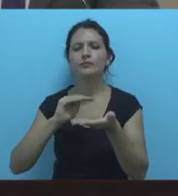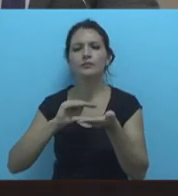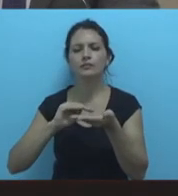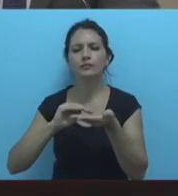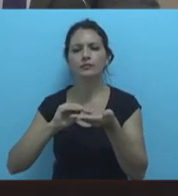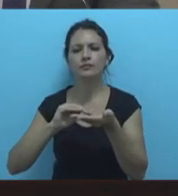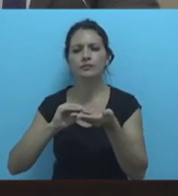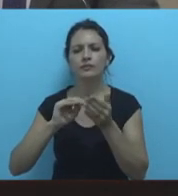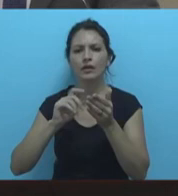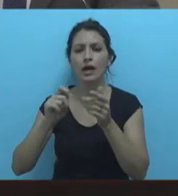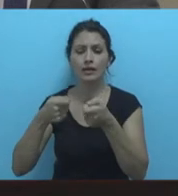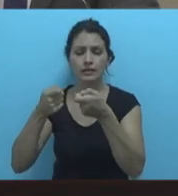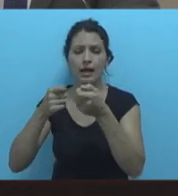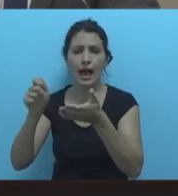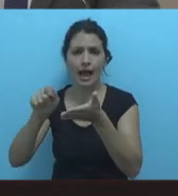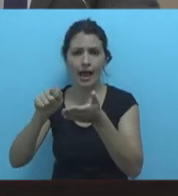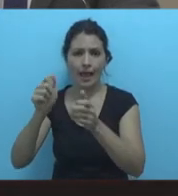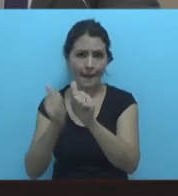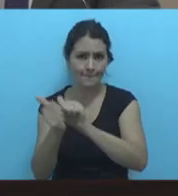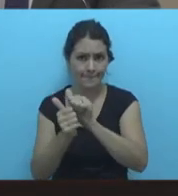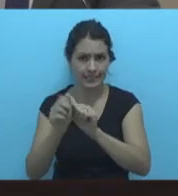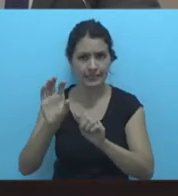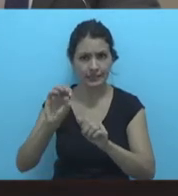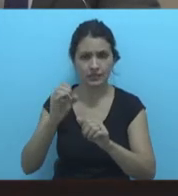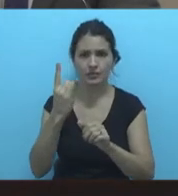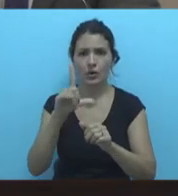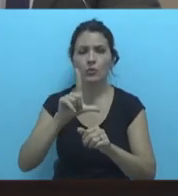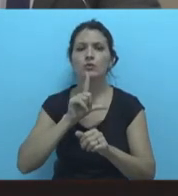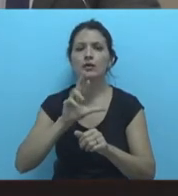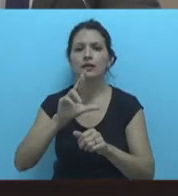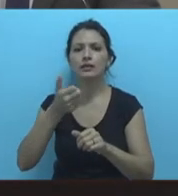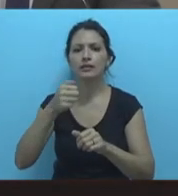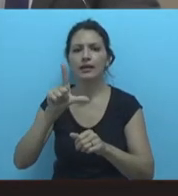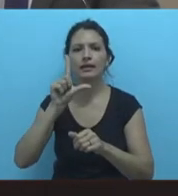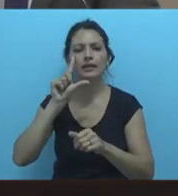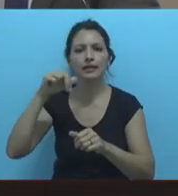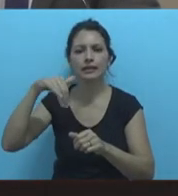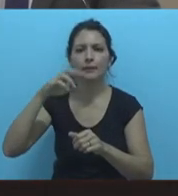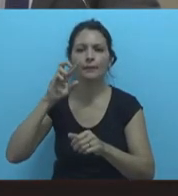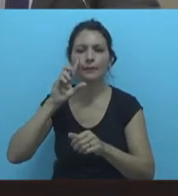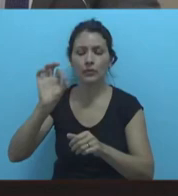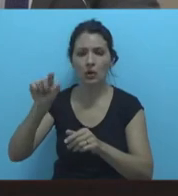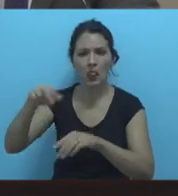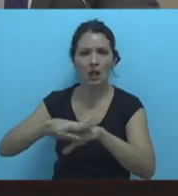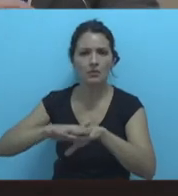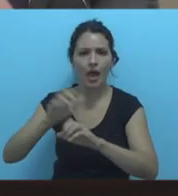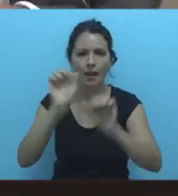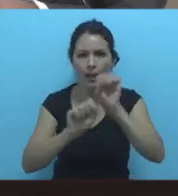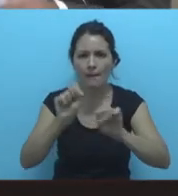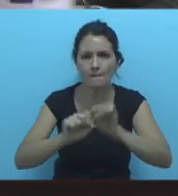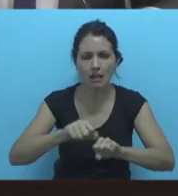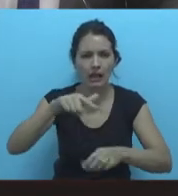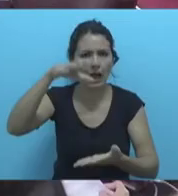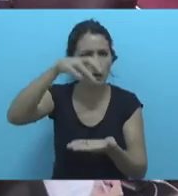Bien. Resuelve adjudicar a la firma Ultralimpios para la contratación de servicio de limpieza en la Cámara de Diputados y